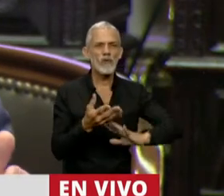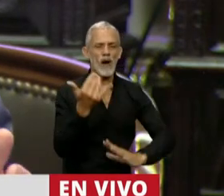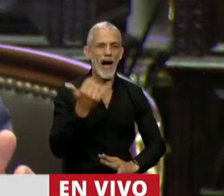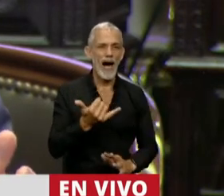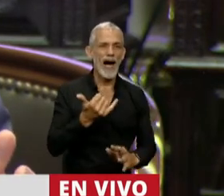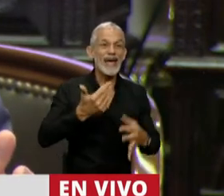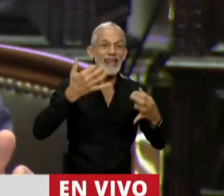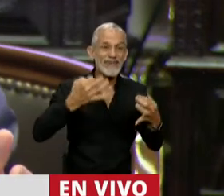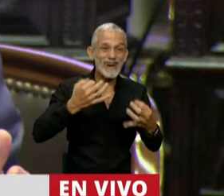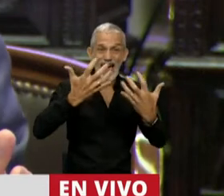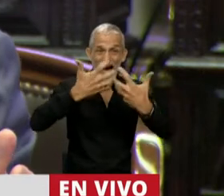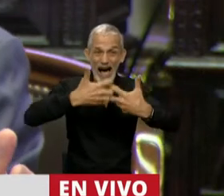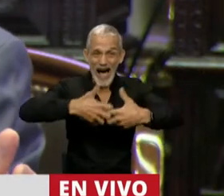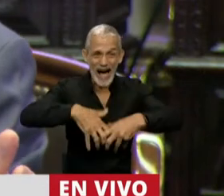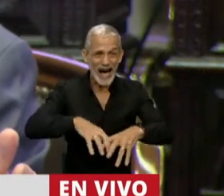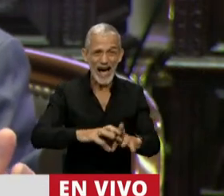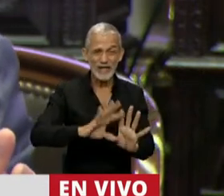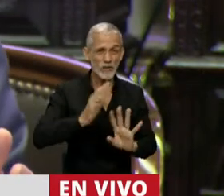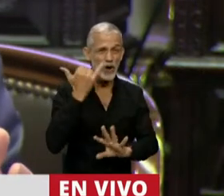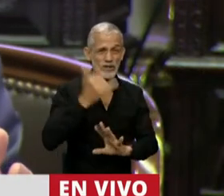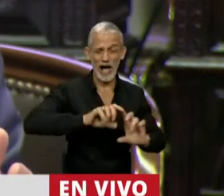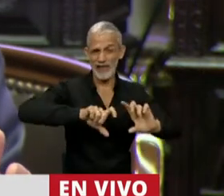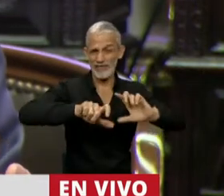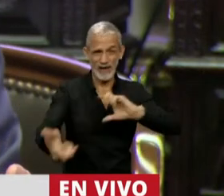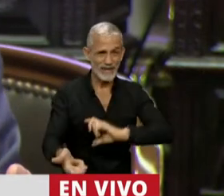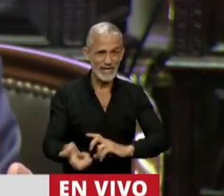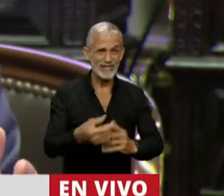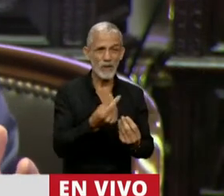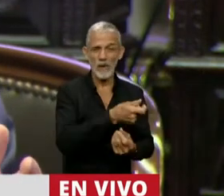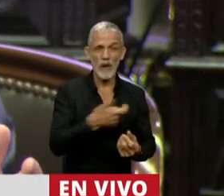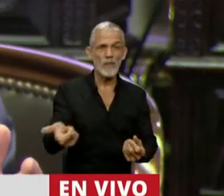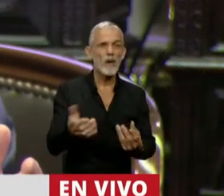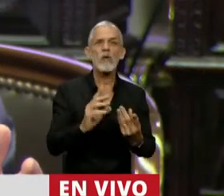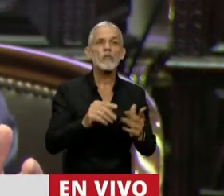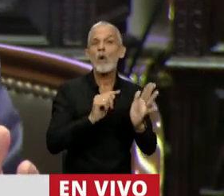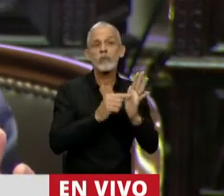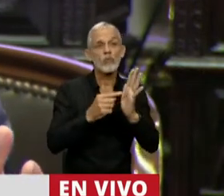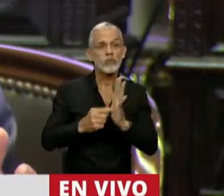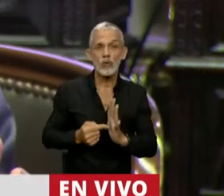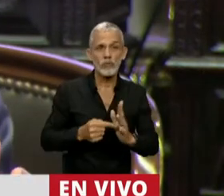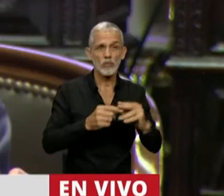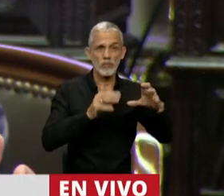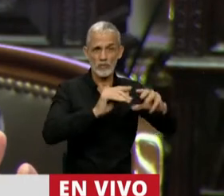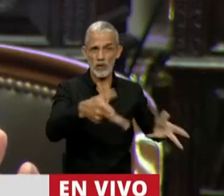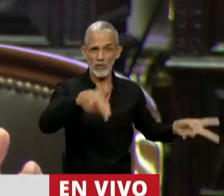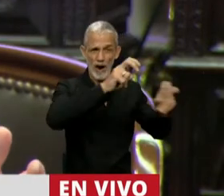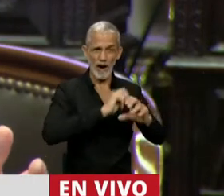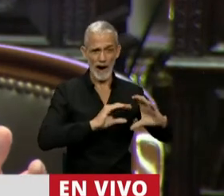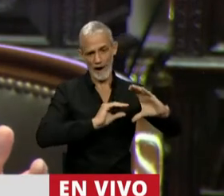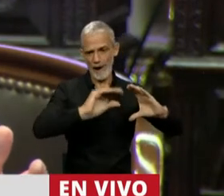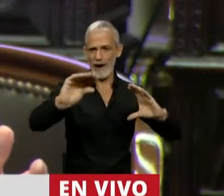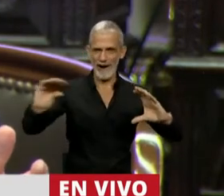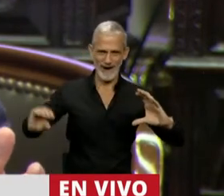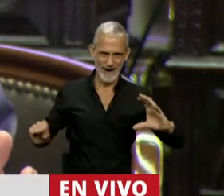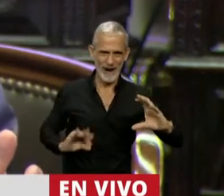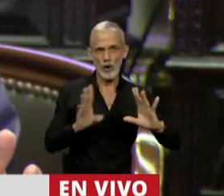verdadera y real automaticidad es que las transferencias se produzcan por puntos de coparticipación, no por la firma del secretario